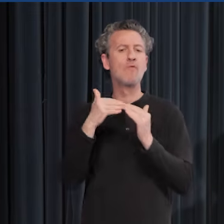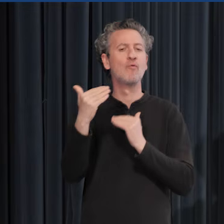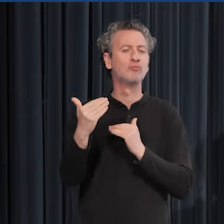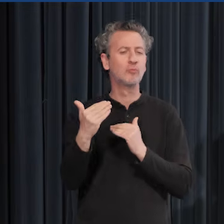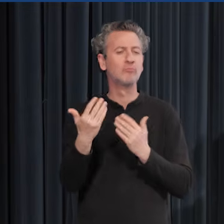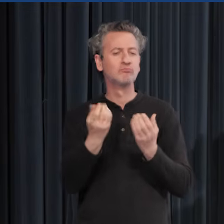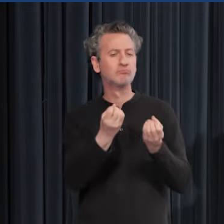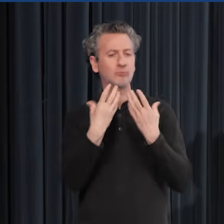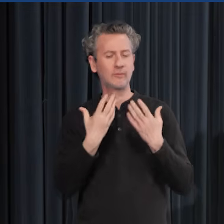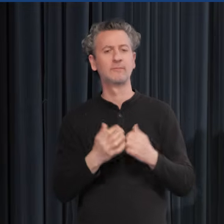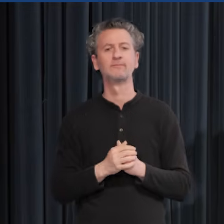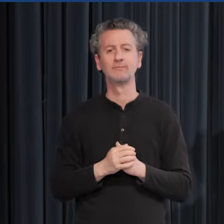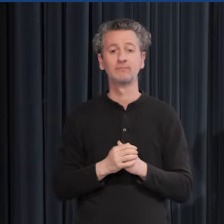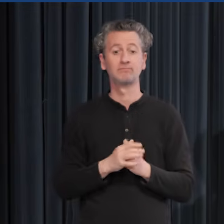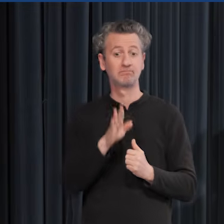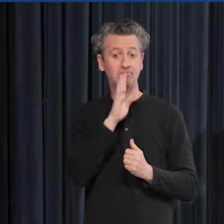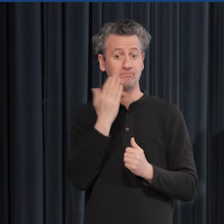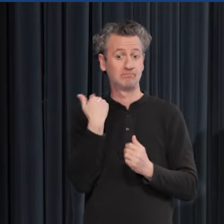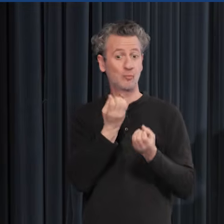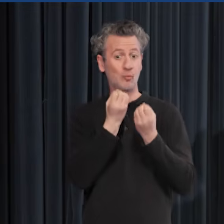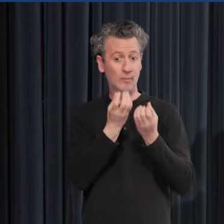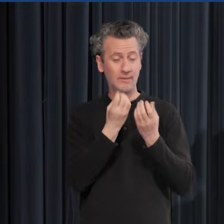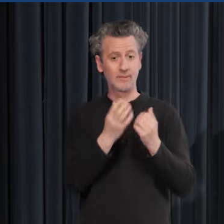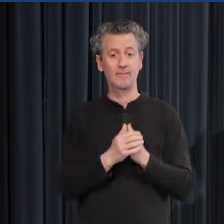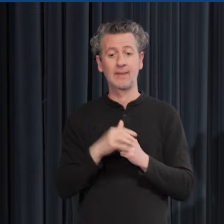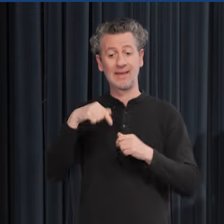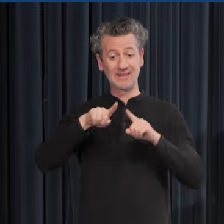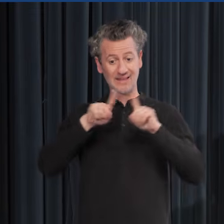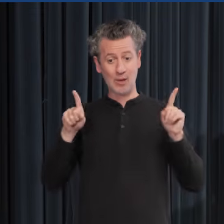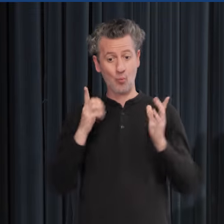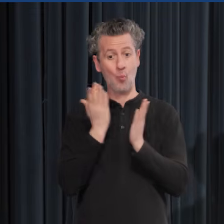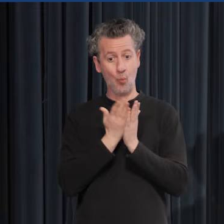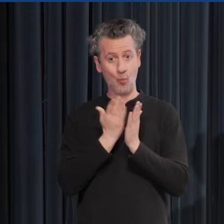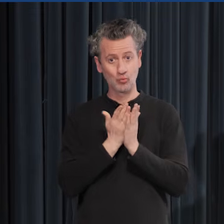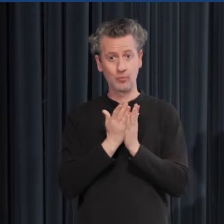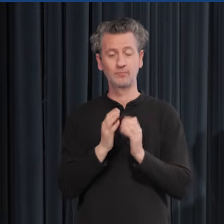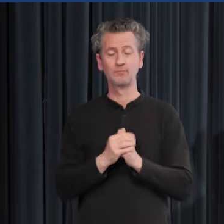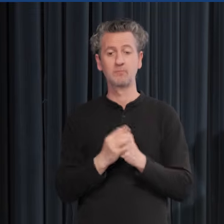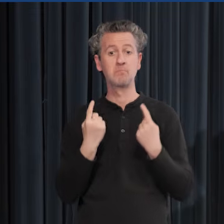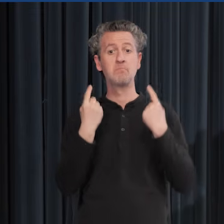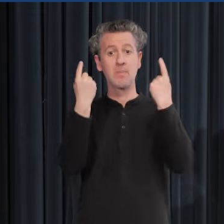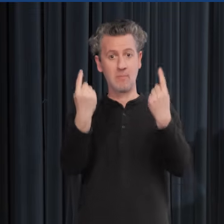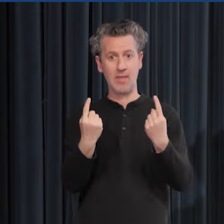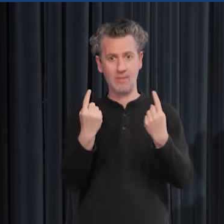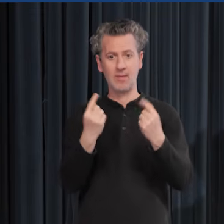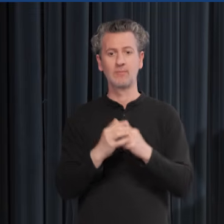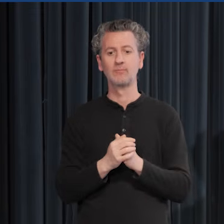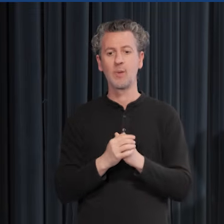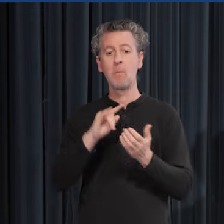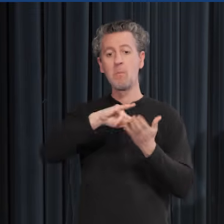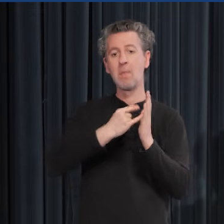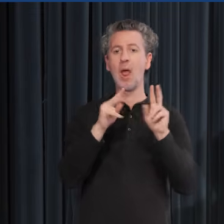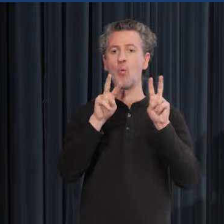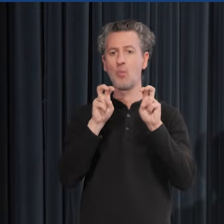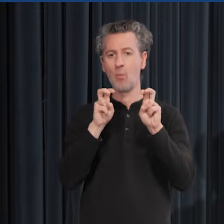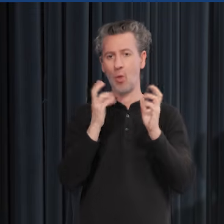Pues como comentaba, ahora este curso académico por primera vez se ha empezado a implantar un nuevo plan de